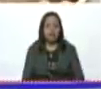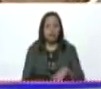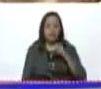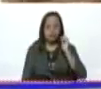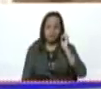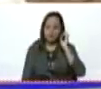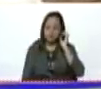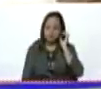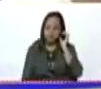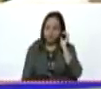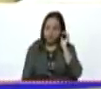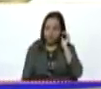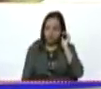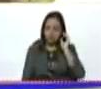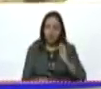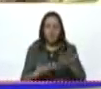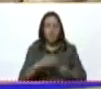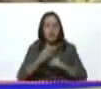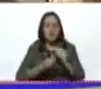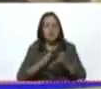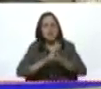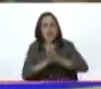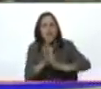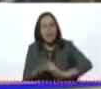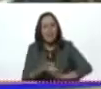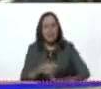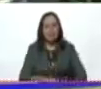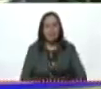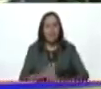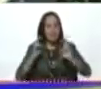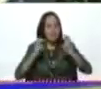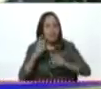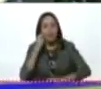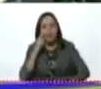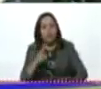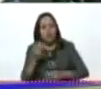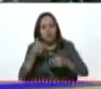¿Y qué vamos a hacer para acabar con eso, Tarek? Ese tema no lo veo resuelto.